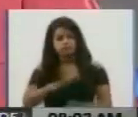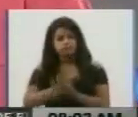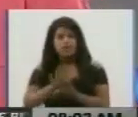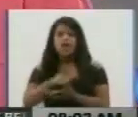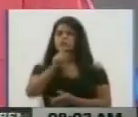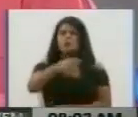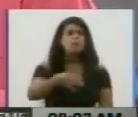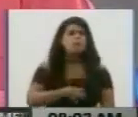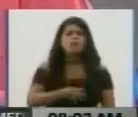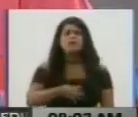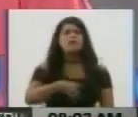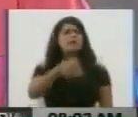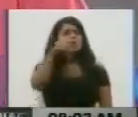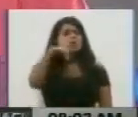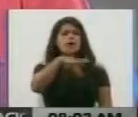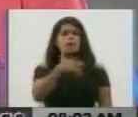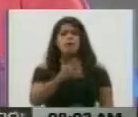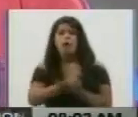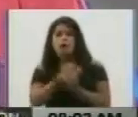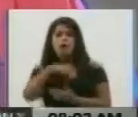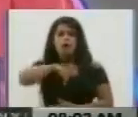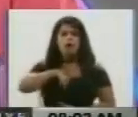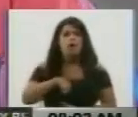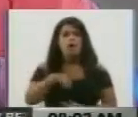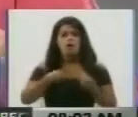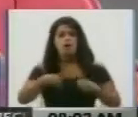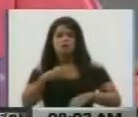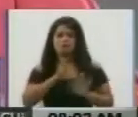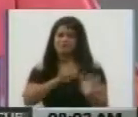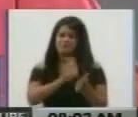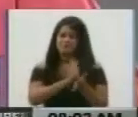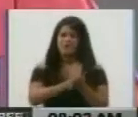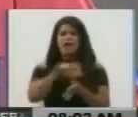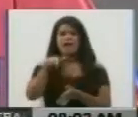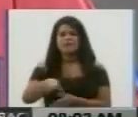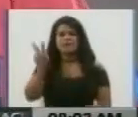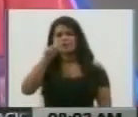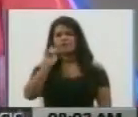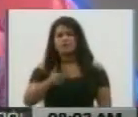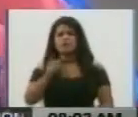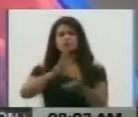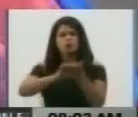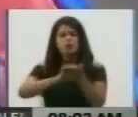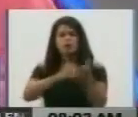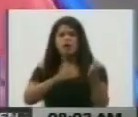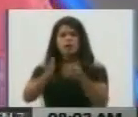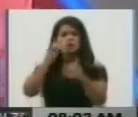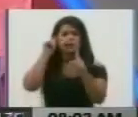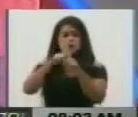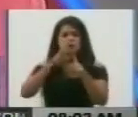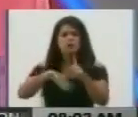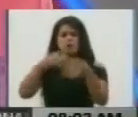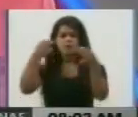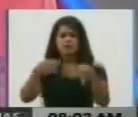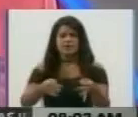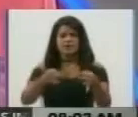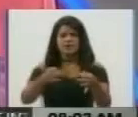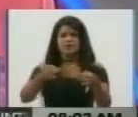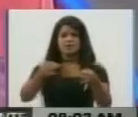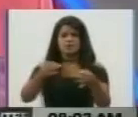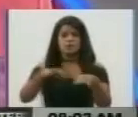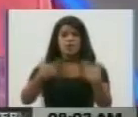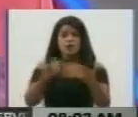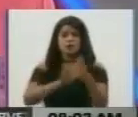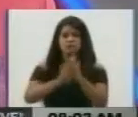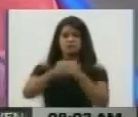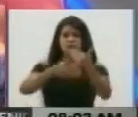que apostar a que aquí, en Venezuela, nosotros vamos a despejar el camino para que podamos concluir lo que hemos comenzado, que es la recuperación económica